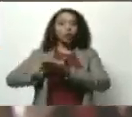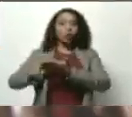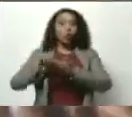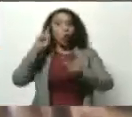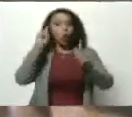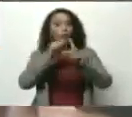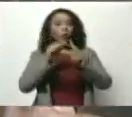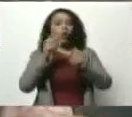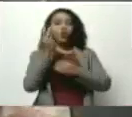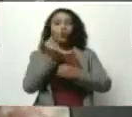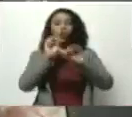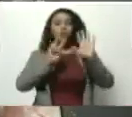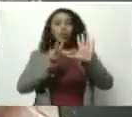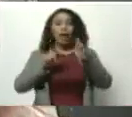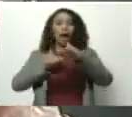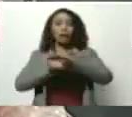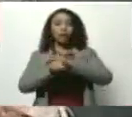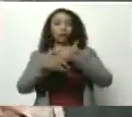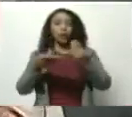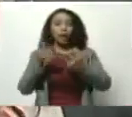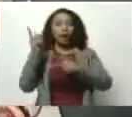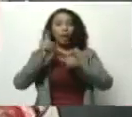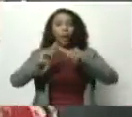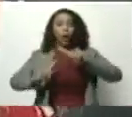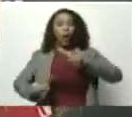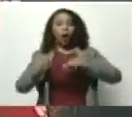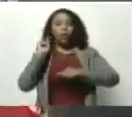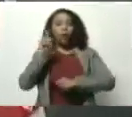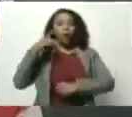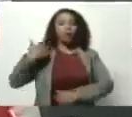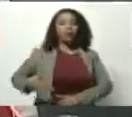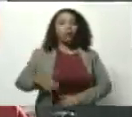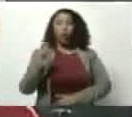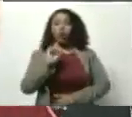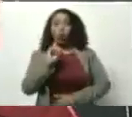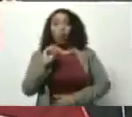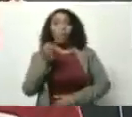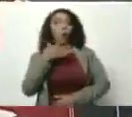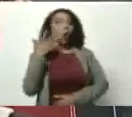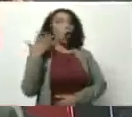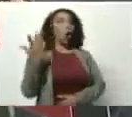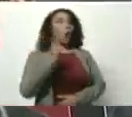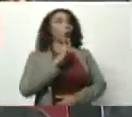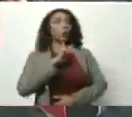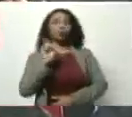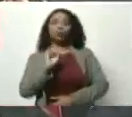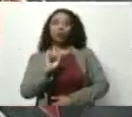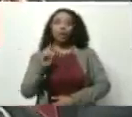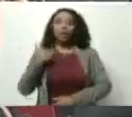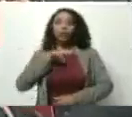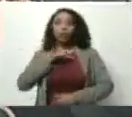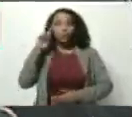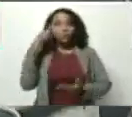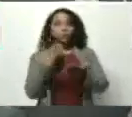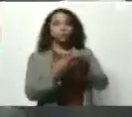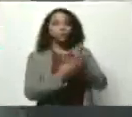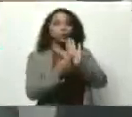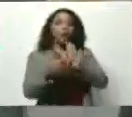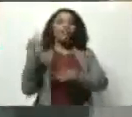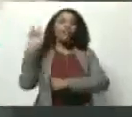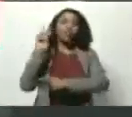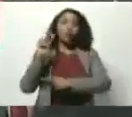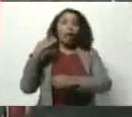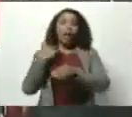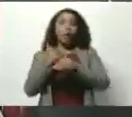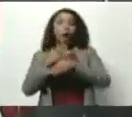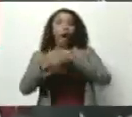la número 7 distinga el acceso de la energía es un derecho no un privilegio lo que damos por sentado que venezuela es un derecho para todos